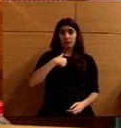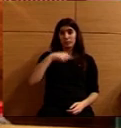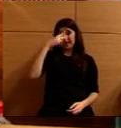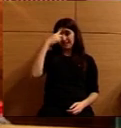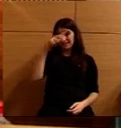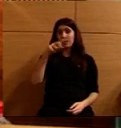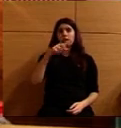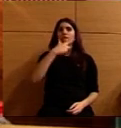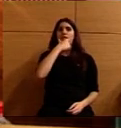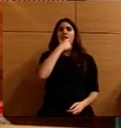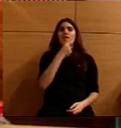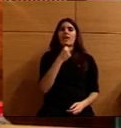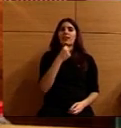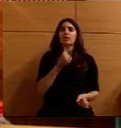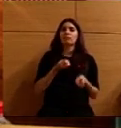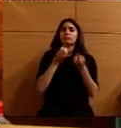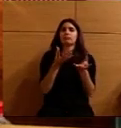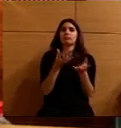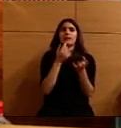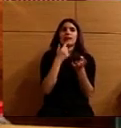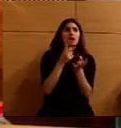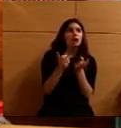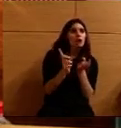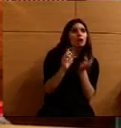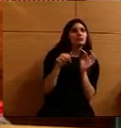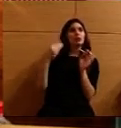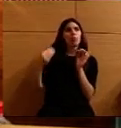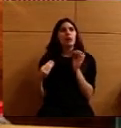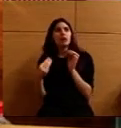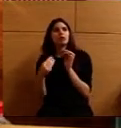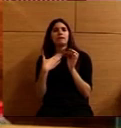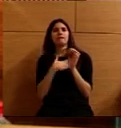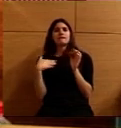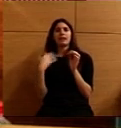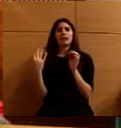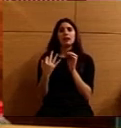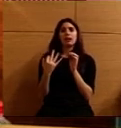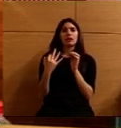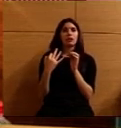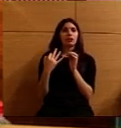sé que es fácil trasladar de que no, es que somos tan buenos, que lo que queremos es